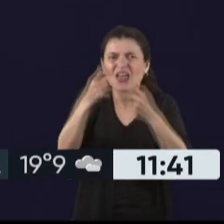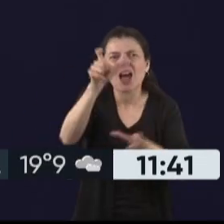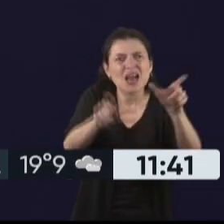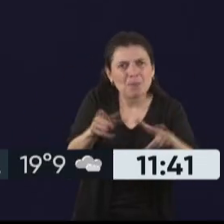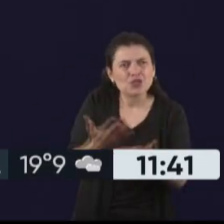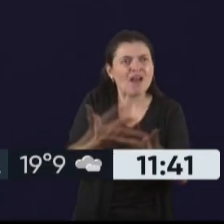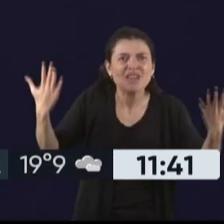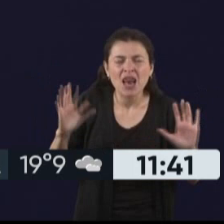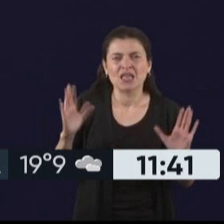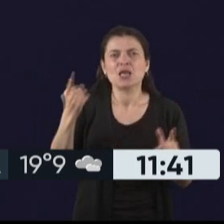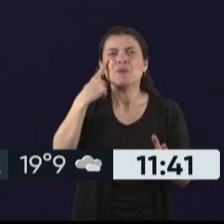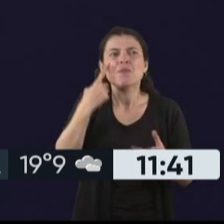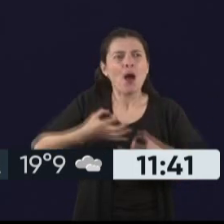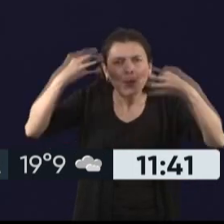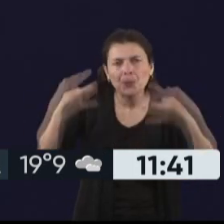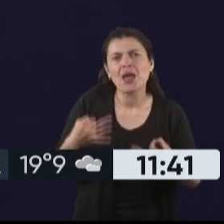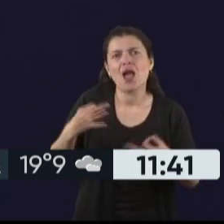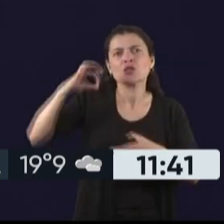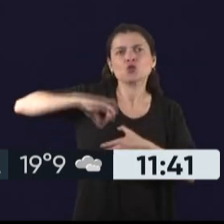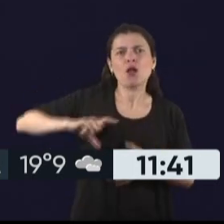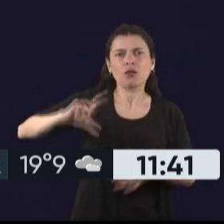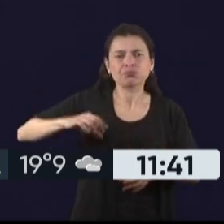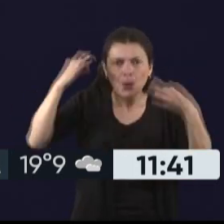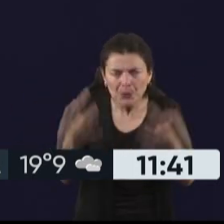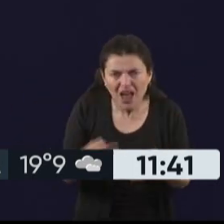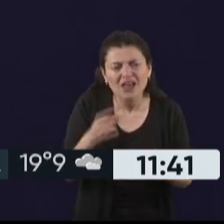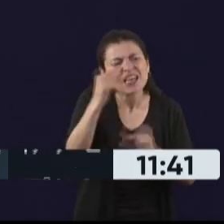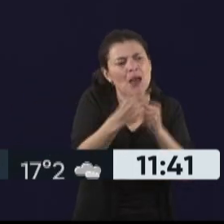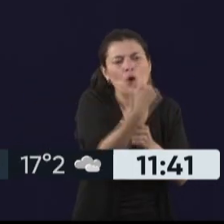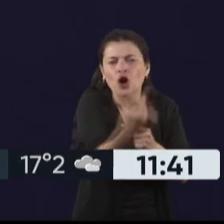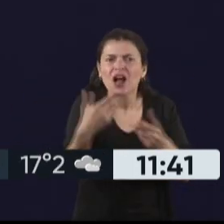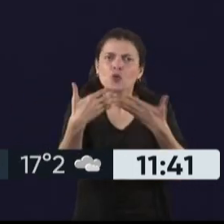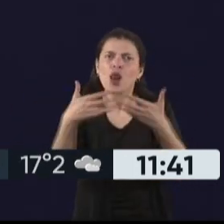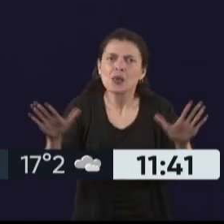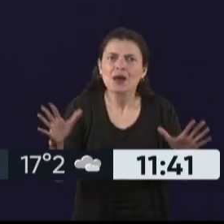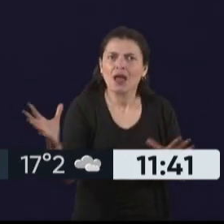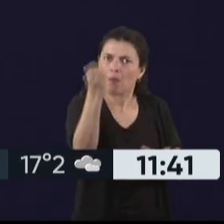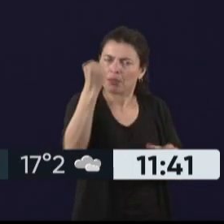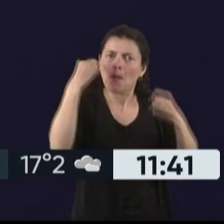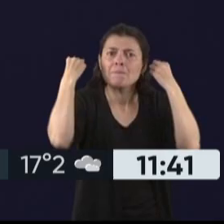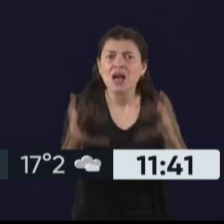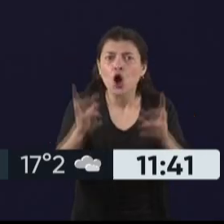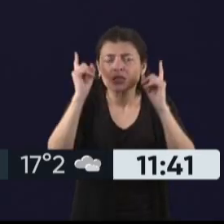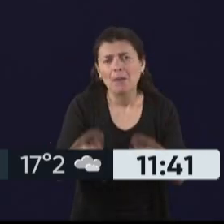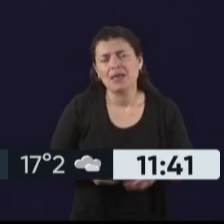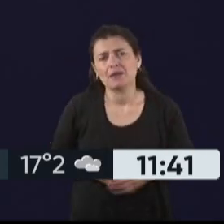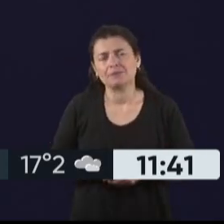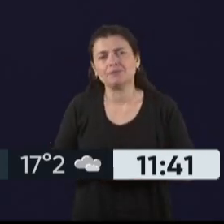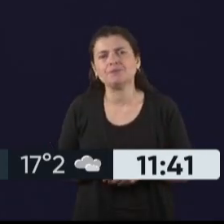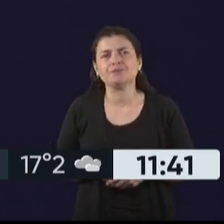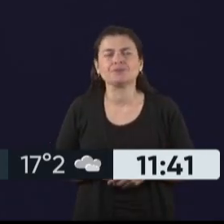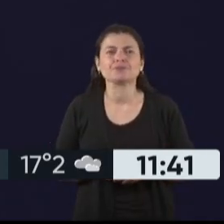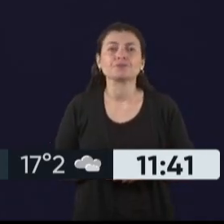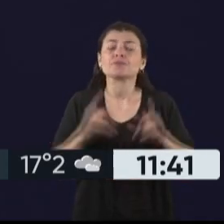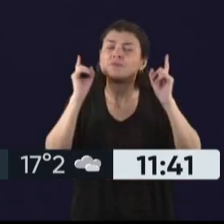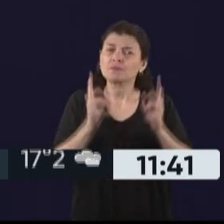mejor trabajo, con mejores salarios y con más libertad. Y de hecho es muy impresionante, porque